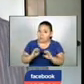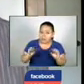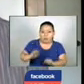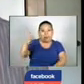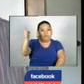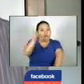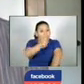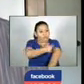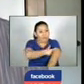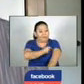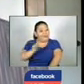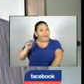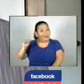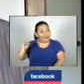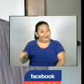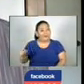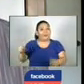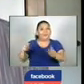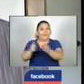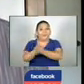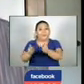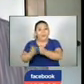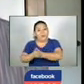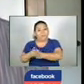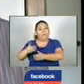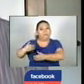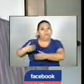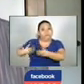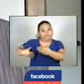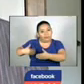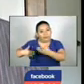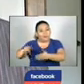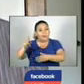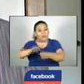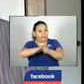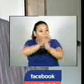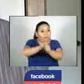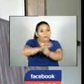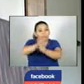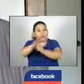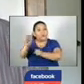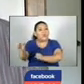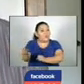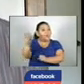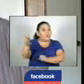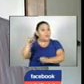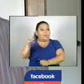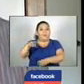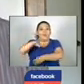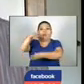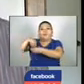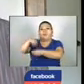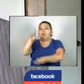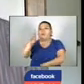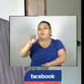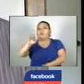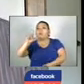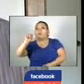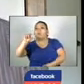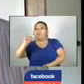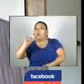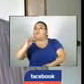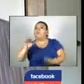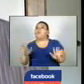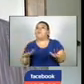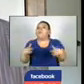es precisamente la generación de nuevas variantes. Estas variantes nuevas, incluyendo la Delta, solo ocurren si